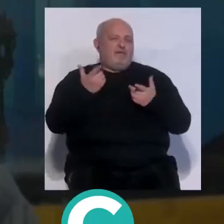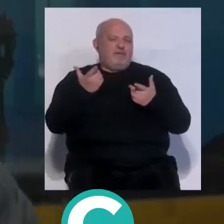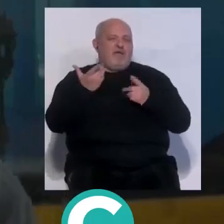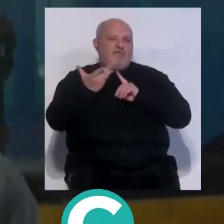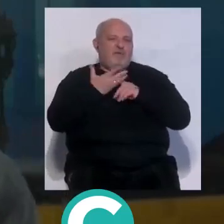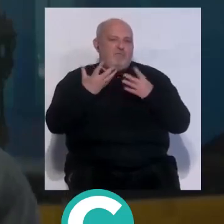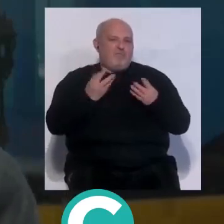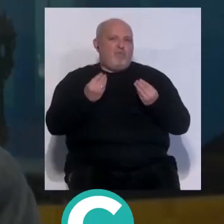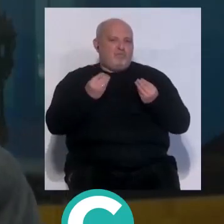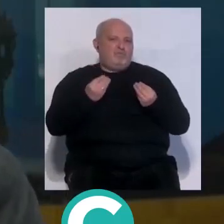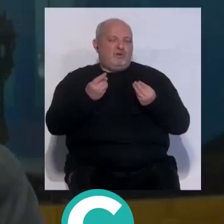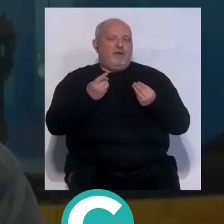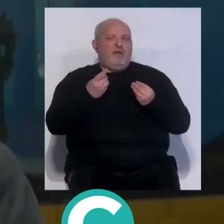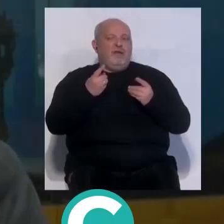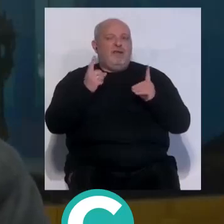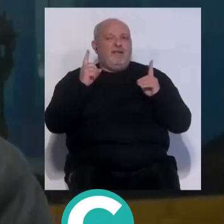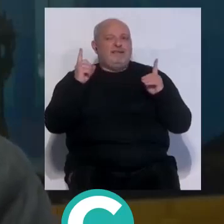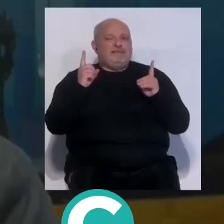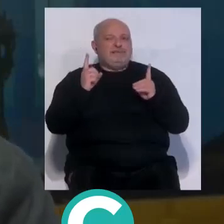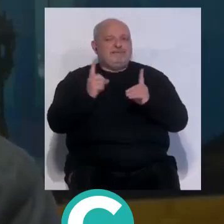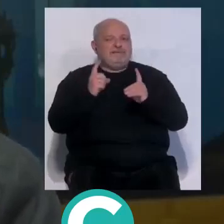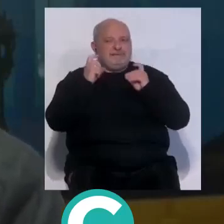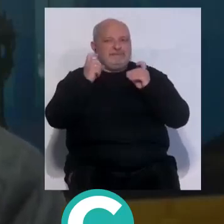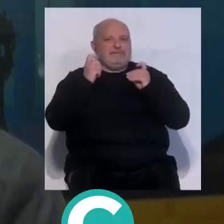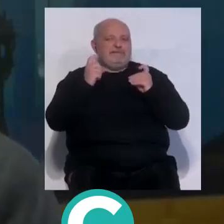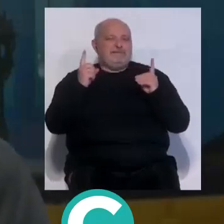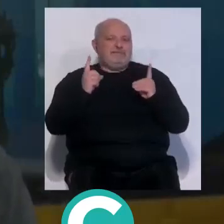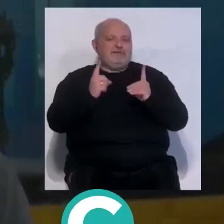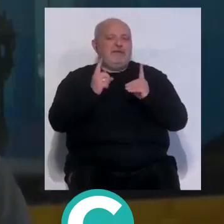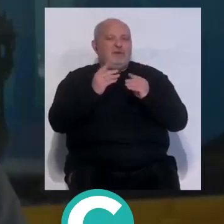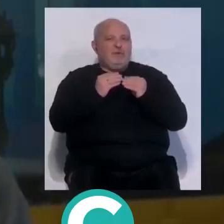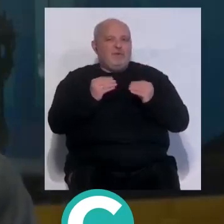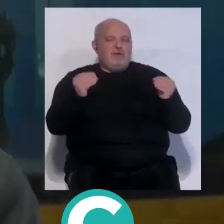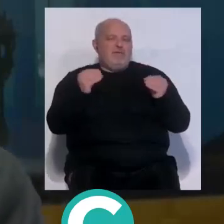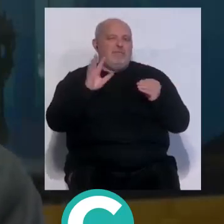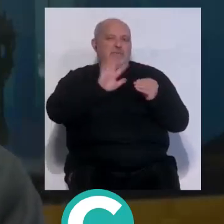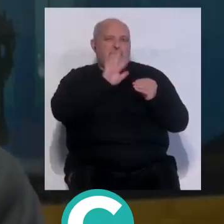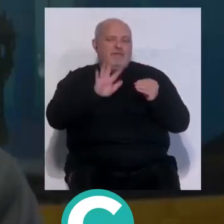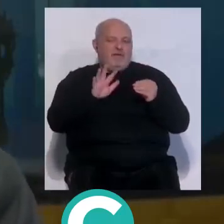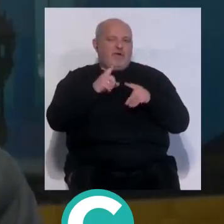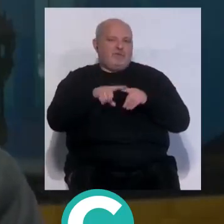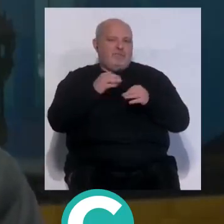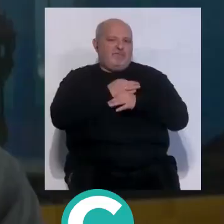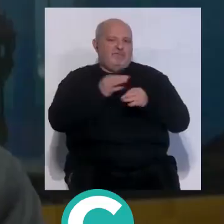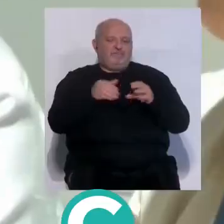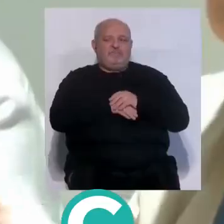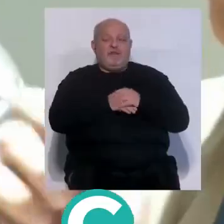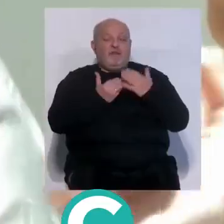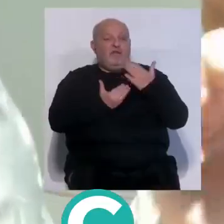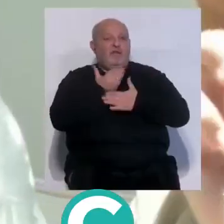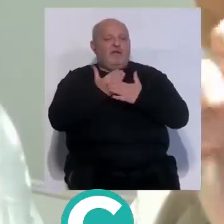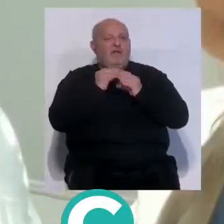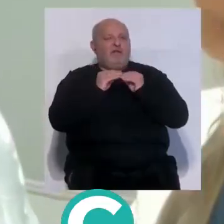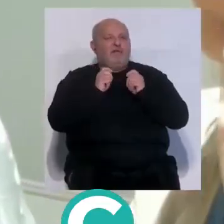ve afectado y todo lo que sea, pues acortar esos plazos o por lo menos suavizarlo, me parece que es una cosa perfecta. En la jornada se